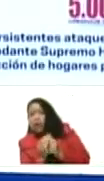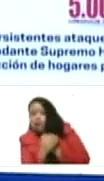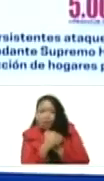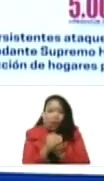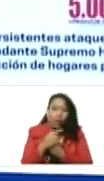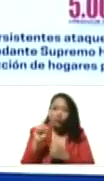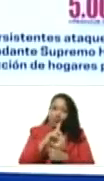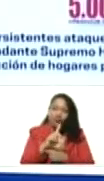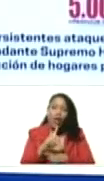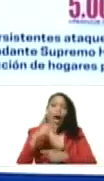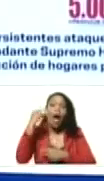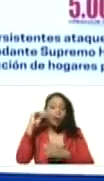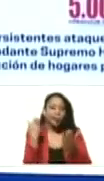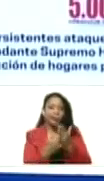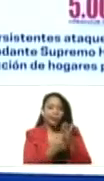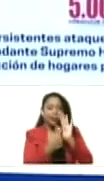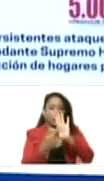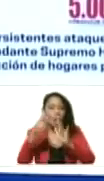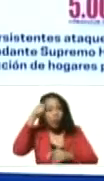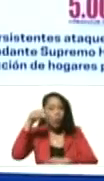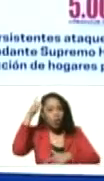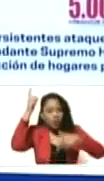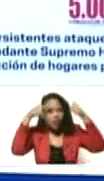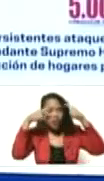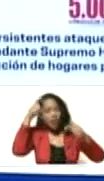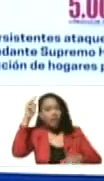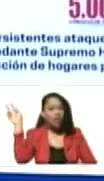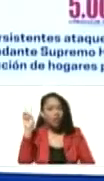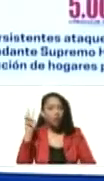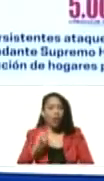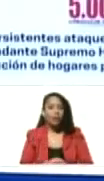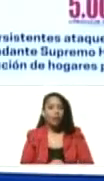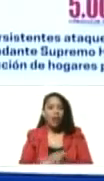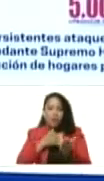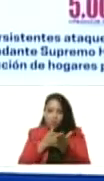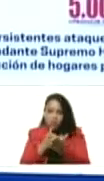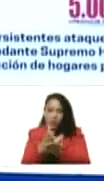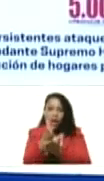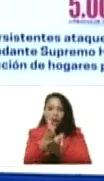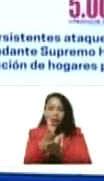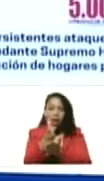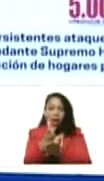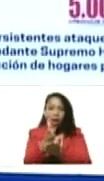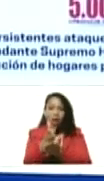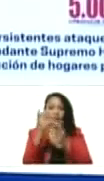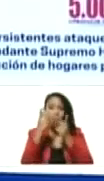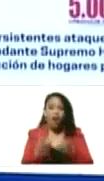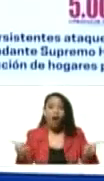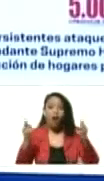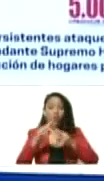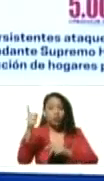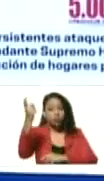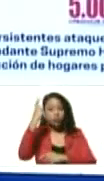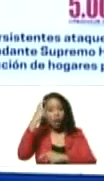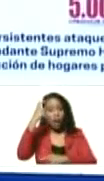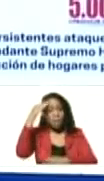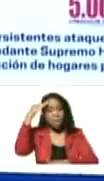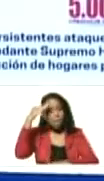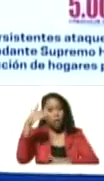algo ha demostrado el pueblo chavista, el pueblo venezolano, es la lealtad a la valentía que nos enseñó el comandante